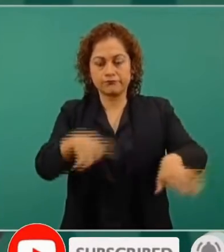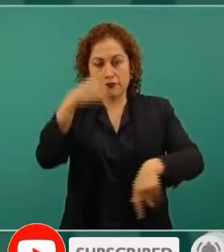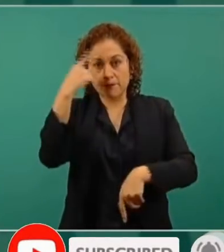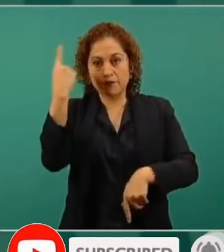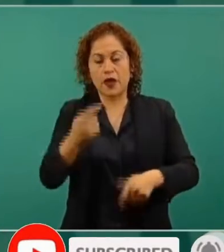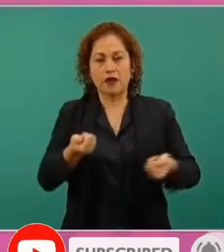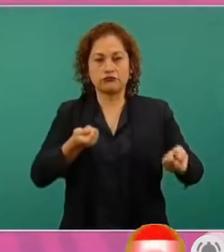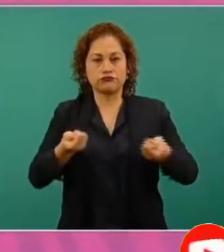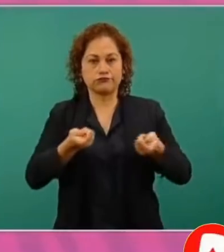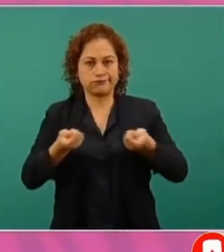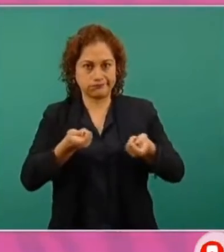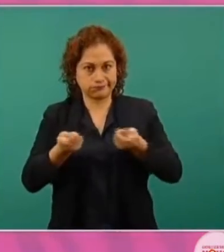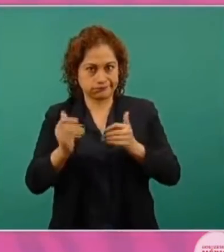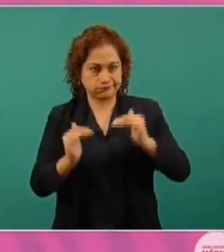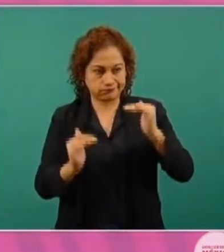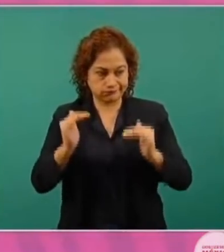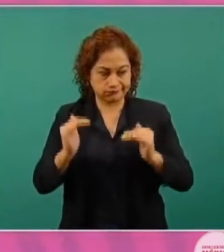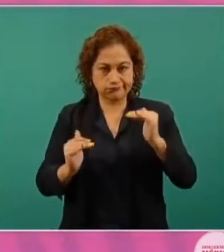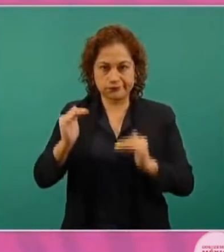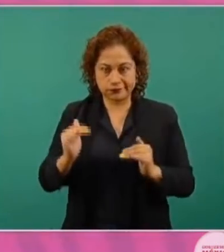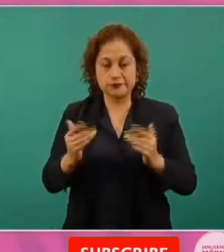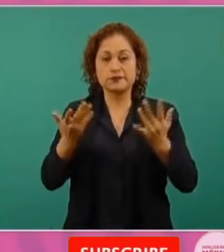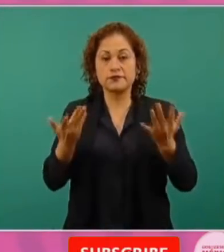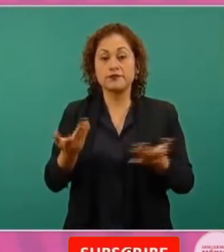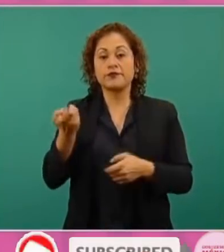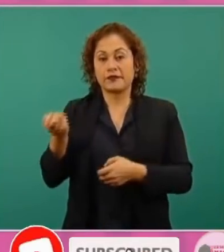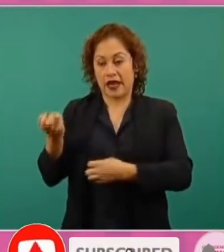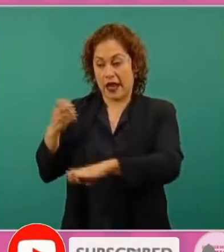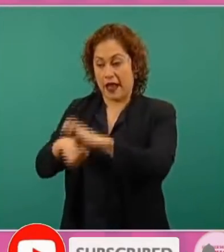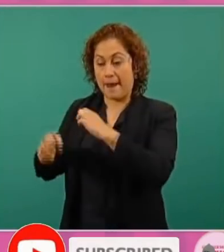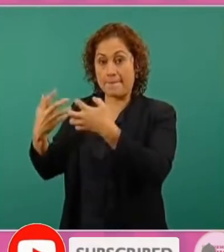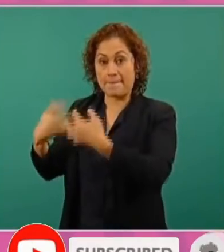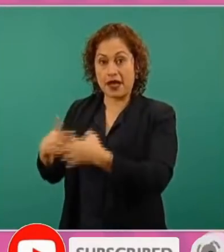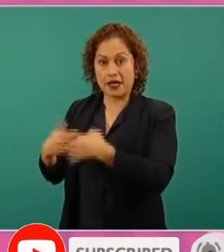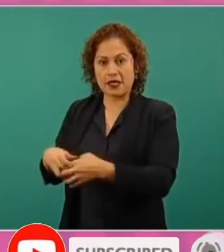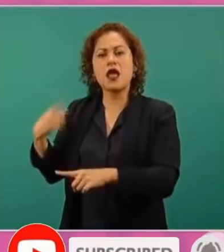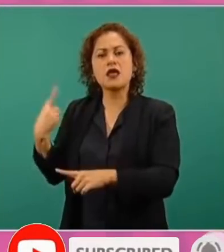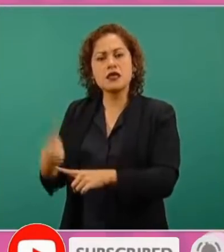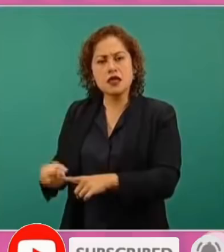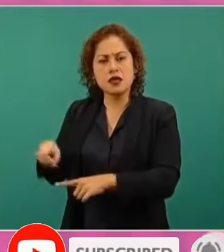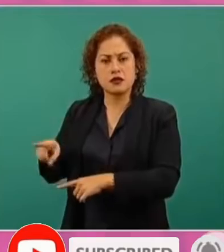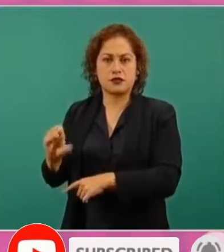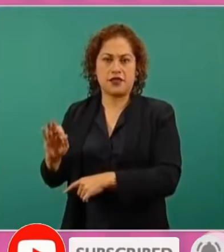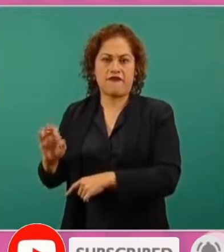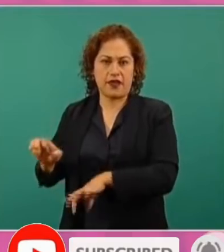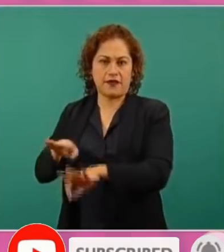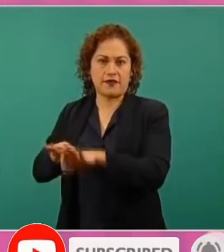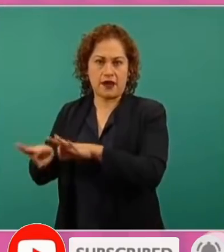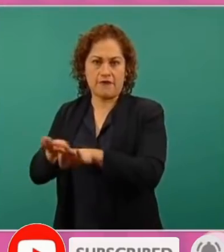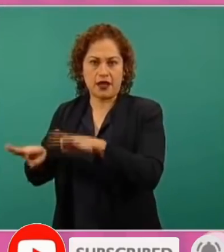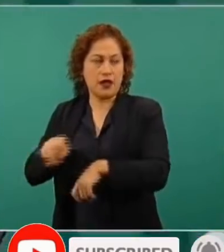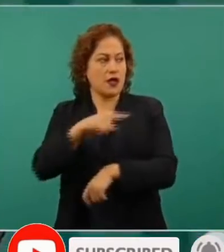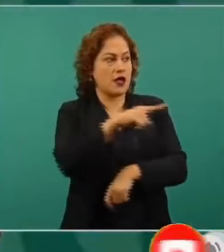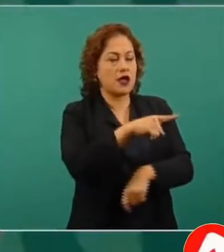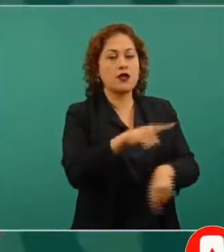Y esas máquinas que entran, ¿verdad?, los otros ganan, perfecto, cuando suben y bajan, la CFE tiene que meter